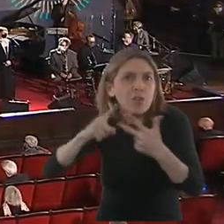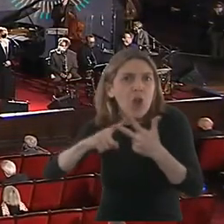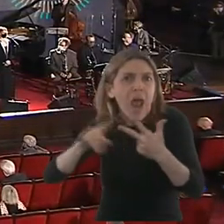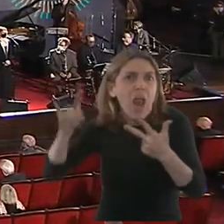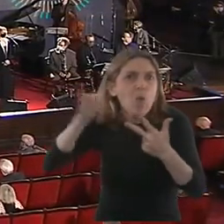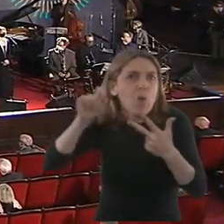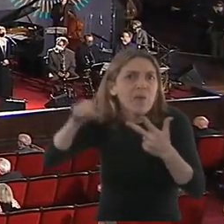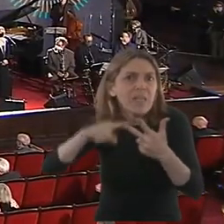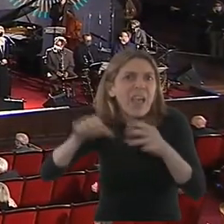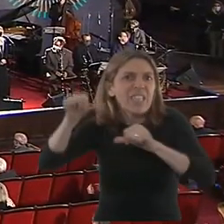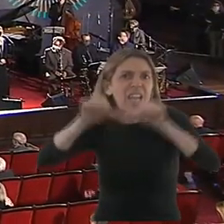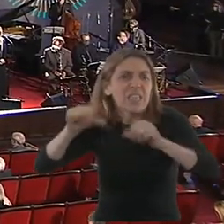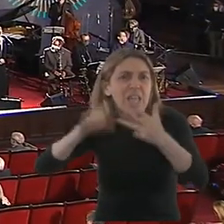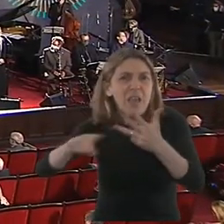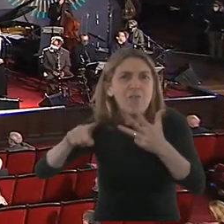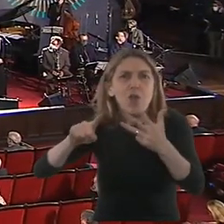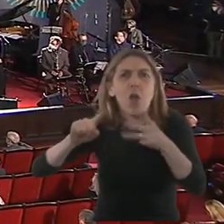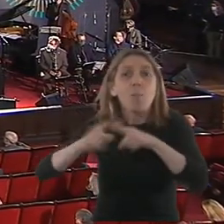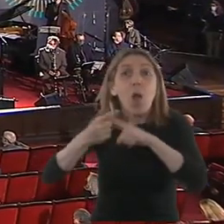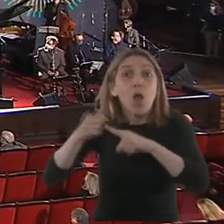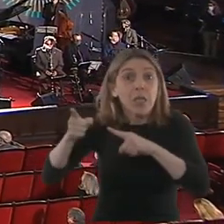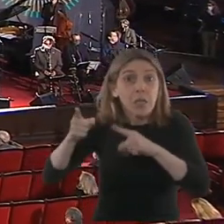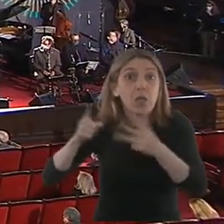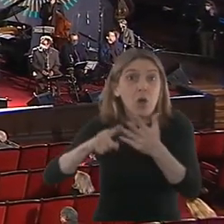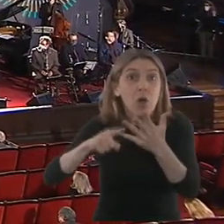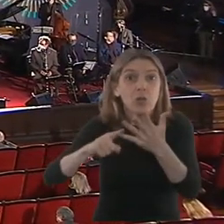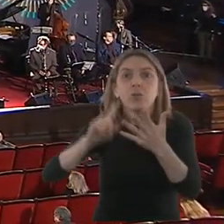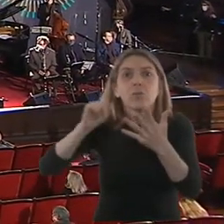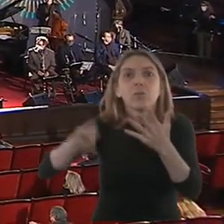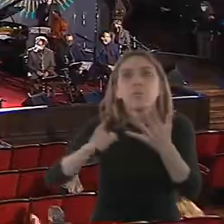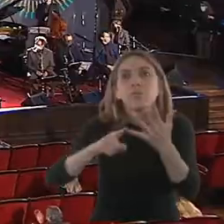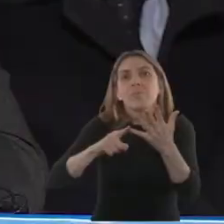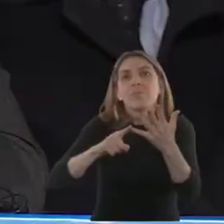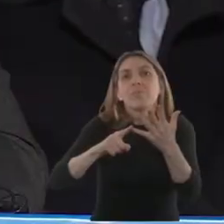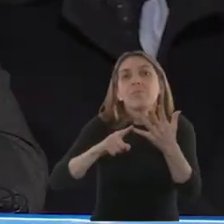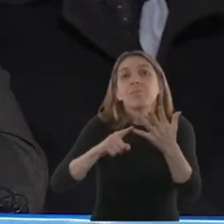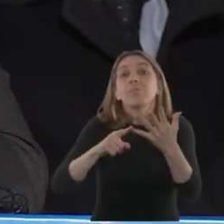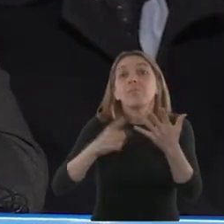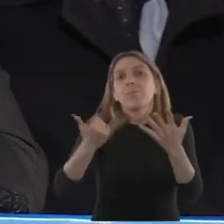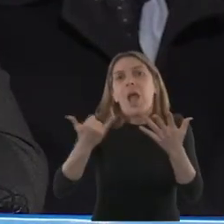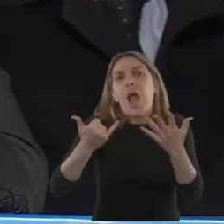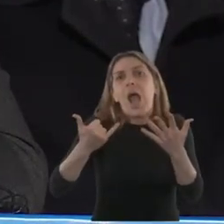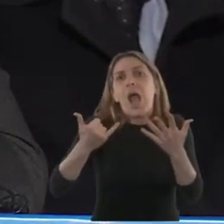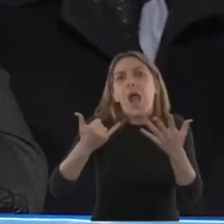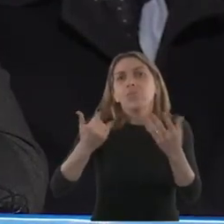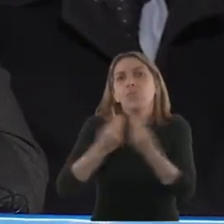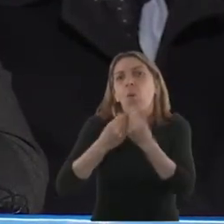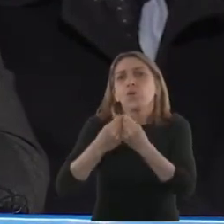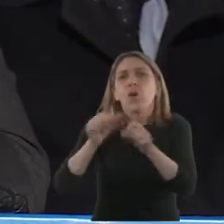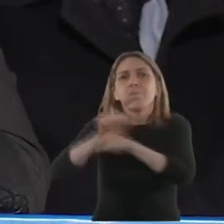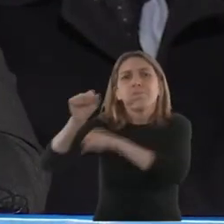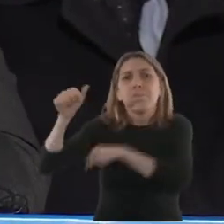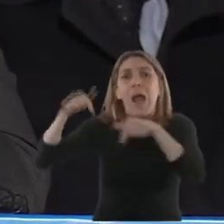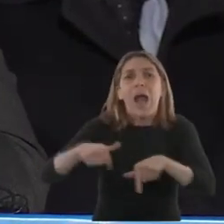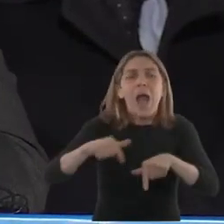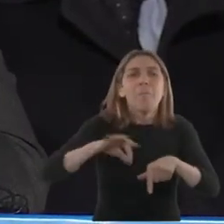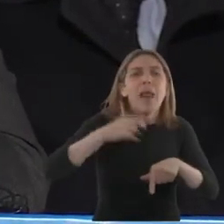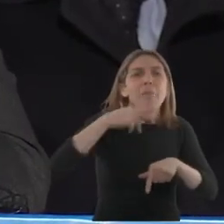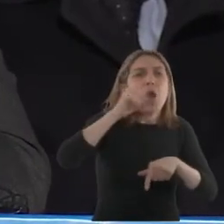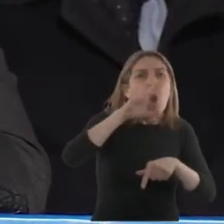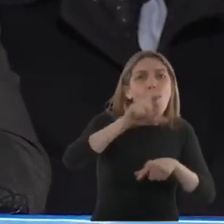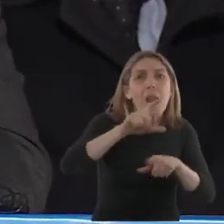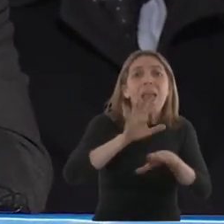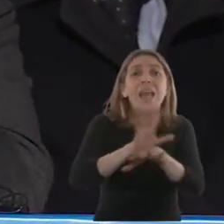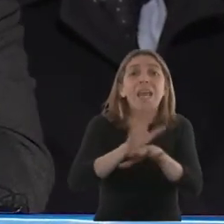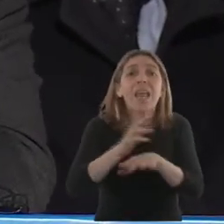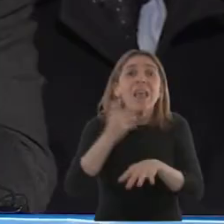académico, científico, político, entre ellos varios premios Nobel y 18 presidentes